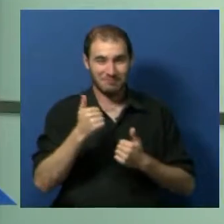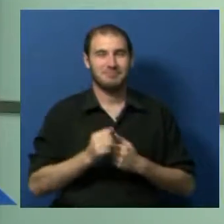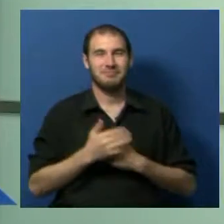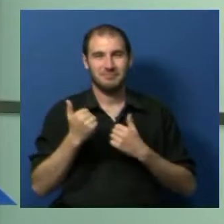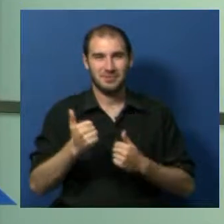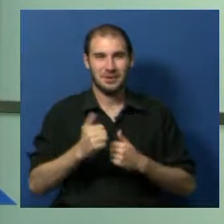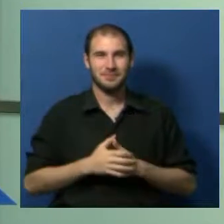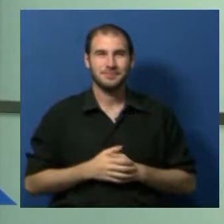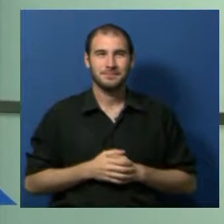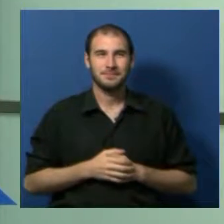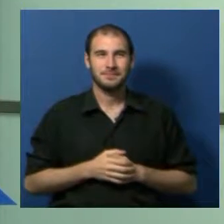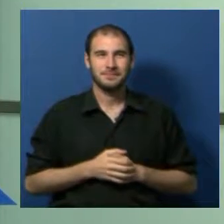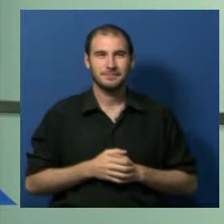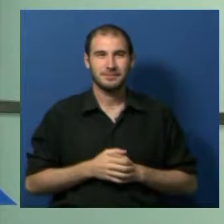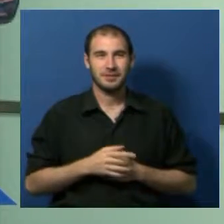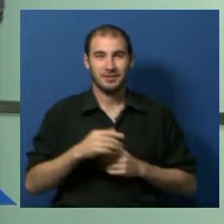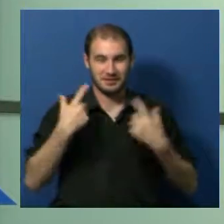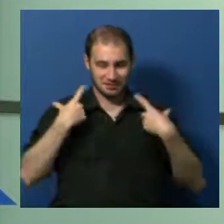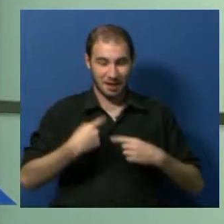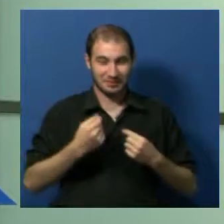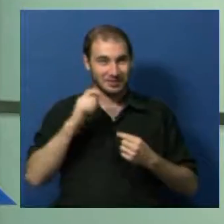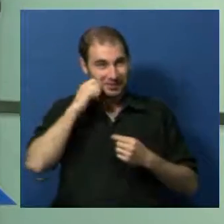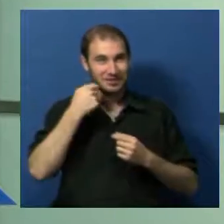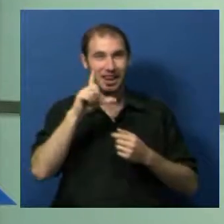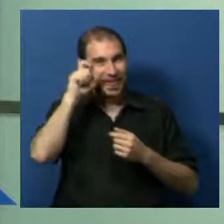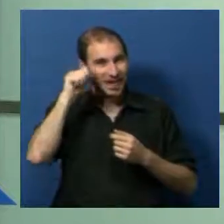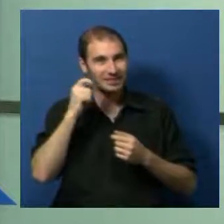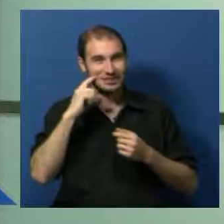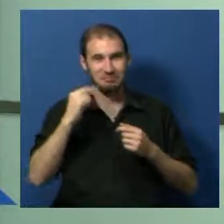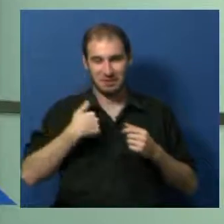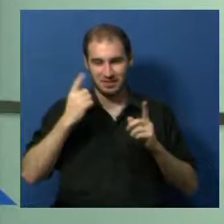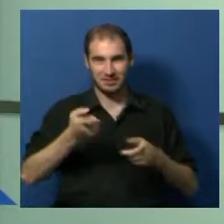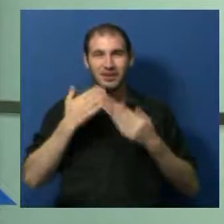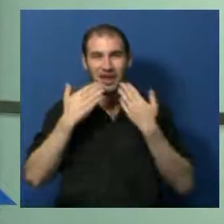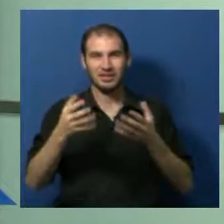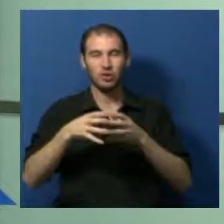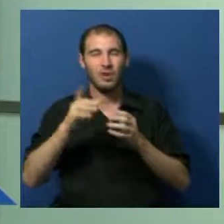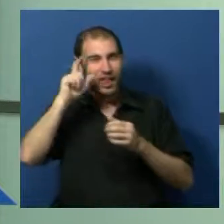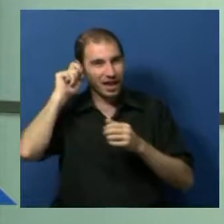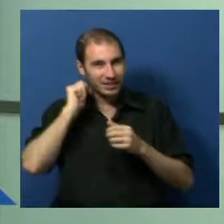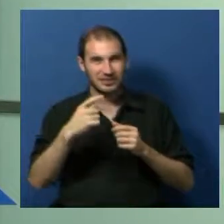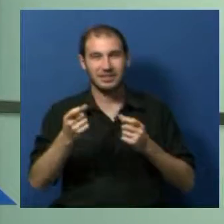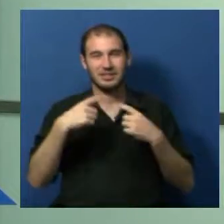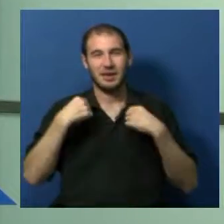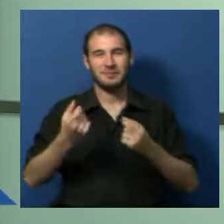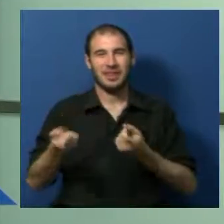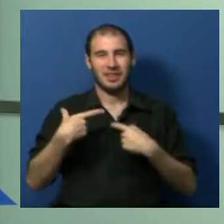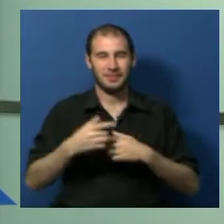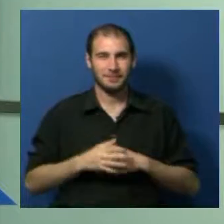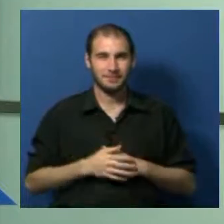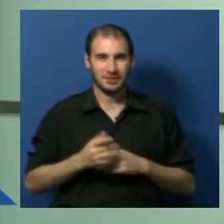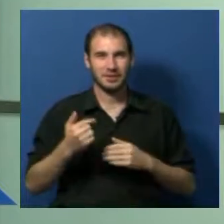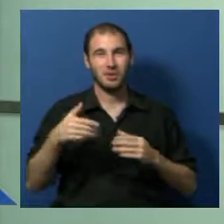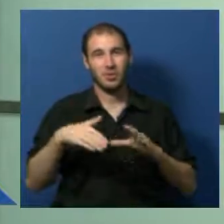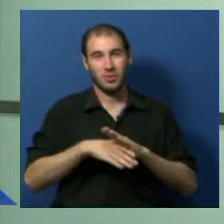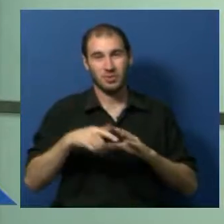bien, por suerte. Linda camisa que tiene de Legacy, al igual que la mía. Le agradecemos a la gente de Legacy que nos da la ropa para el noticiero. Aprovecho